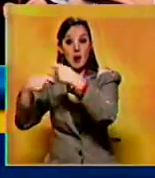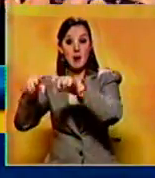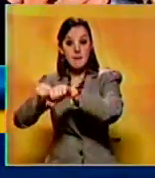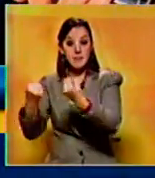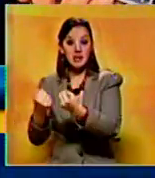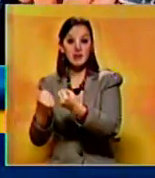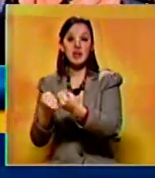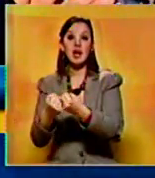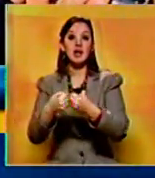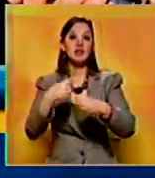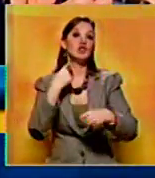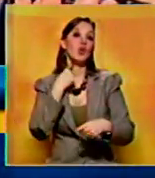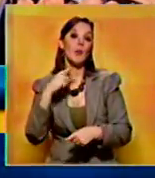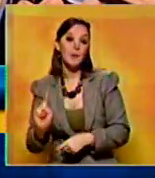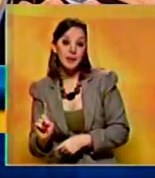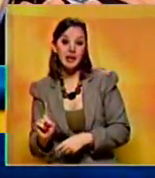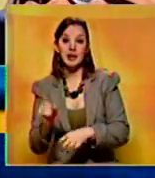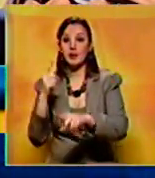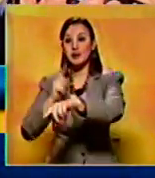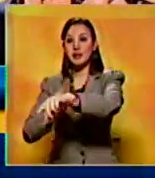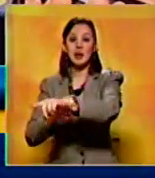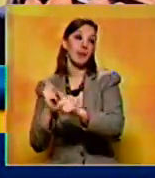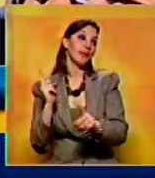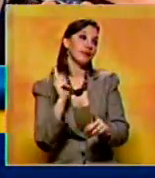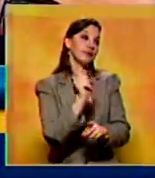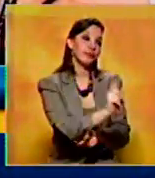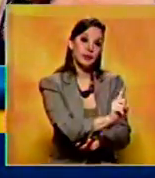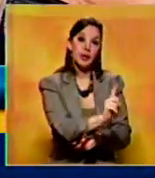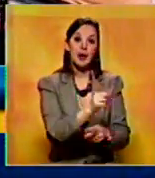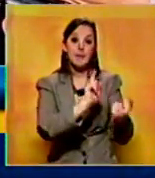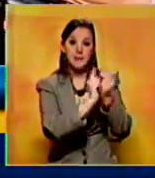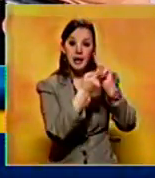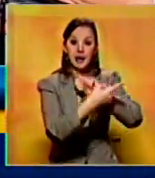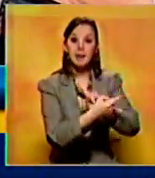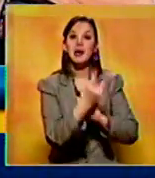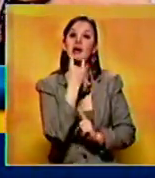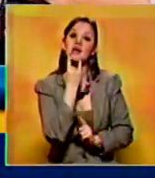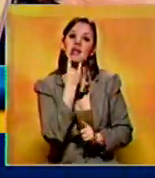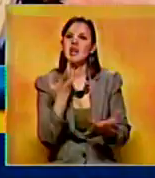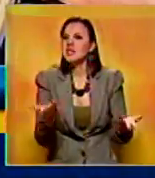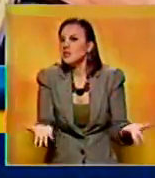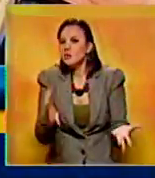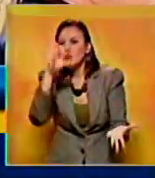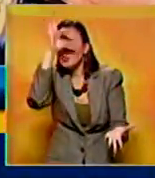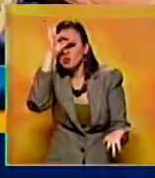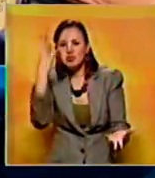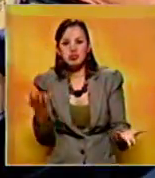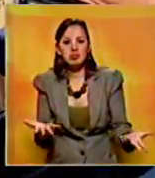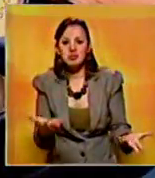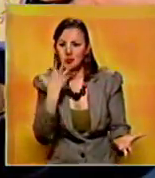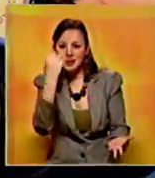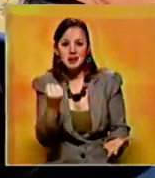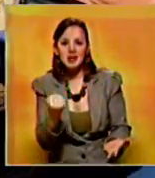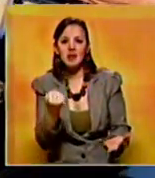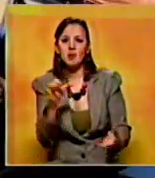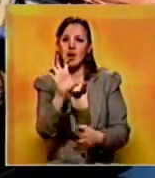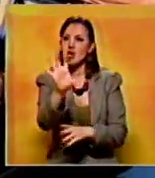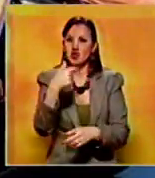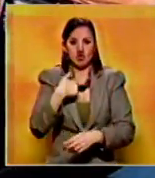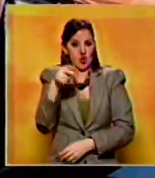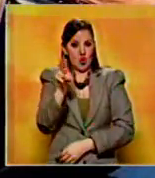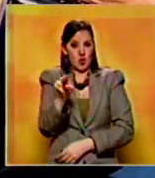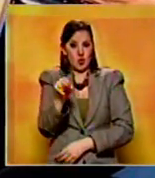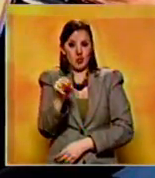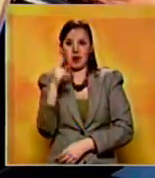tengo que perder tiempo para cambiar la batería al carro. Entonces no veo las cosas de este país como están. Nunca había visto esto,